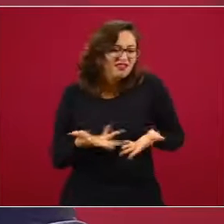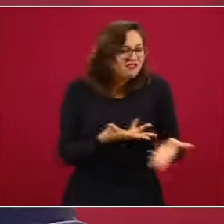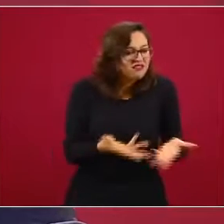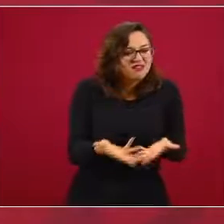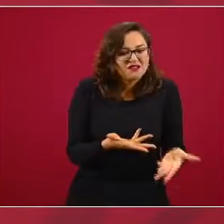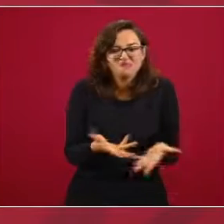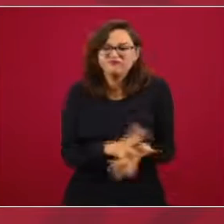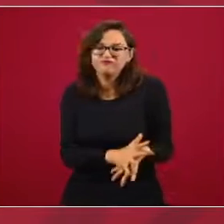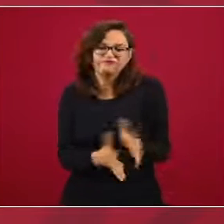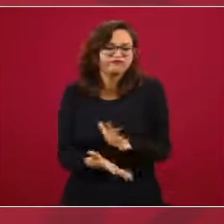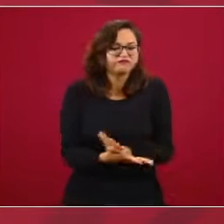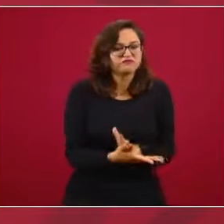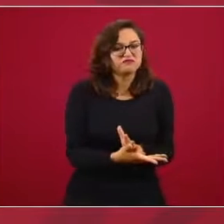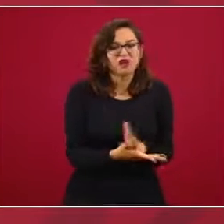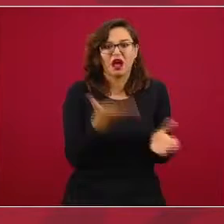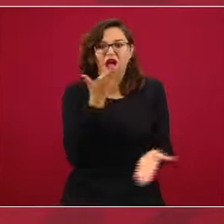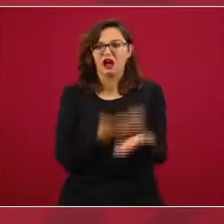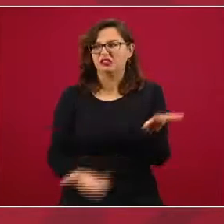de complicidades.